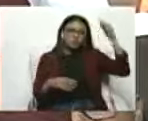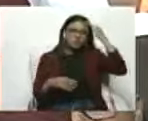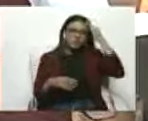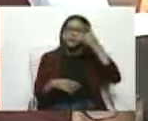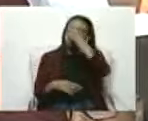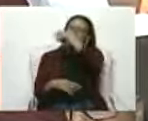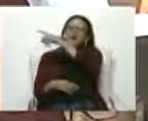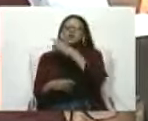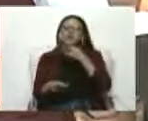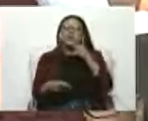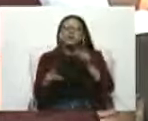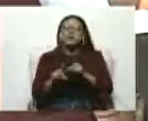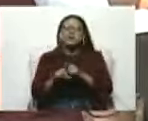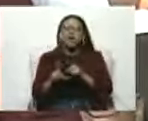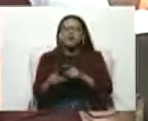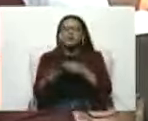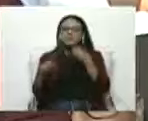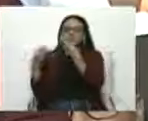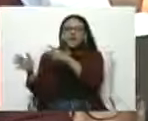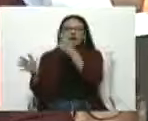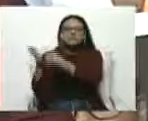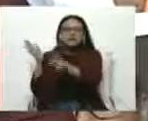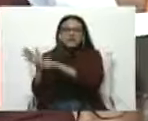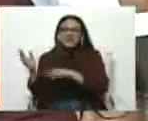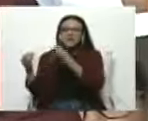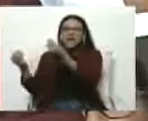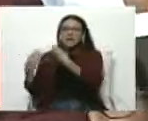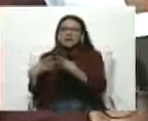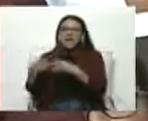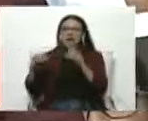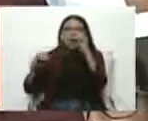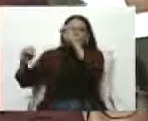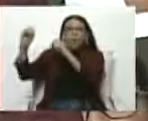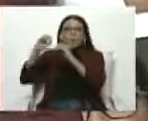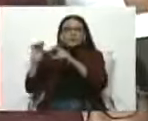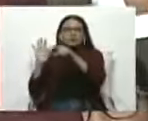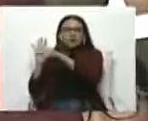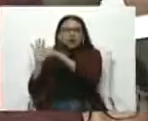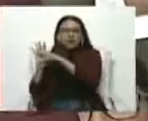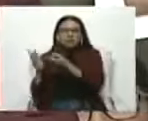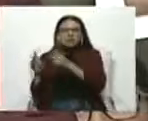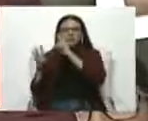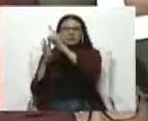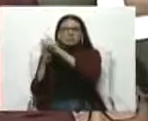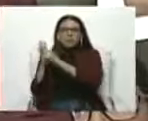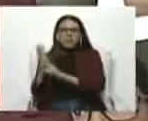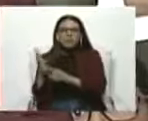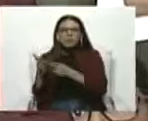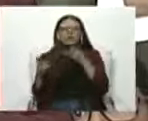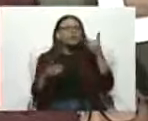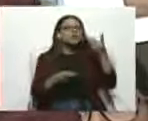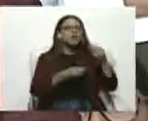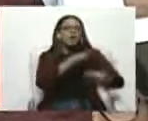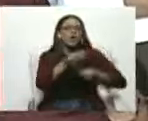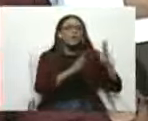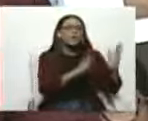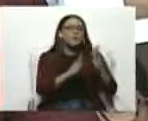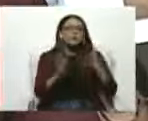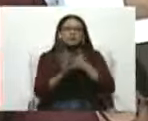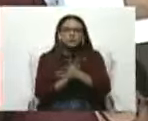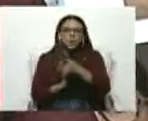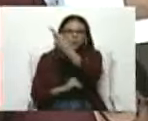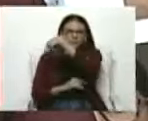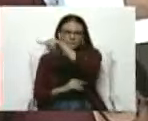le puede dar a estas futuras opiniones que se puedan generar? En este mismo sentido, bueno, otra pregunta me gustaría saber, ¿cómo